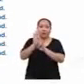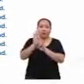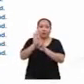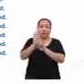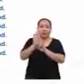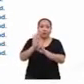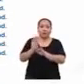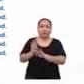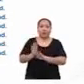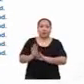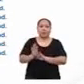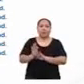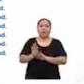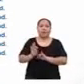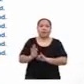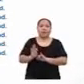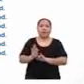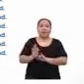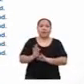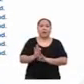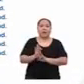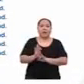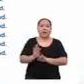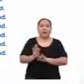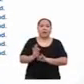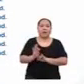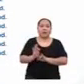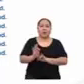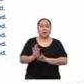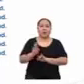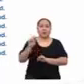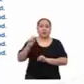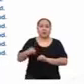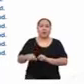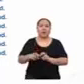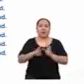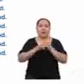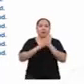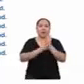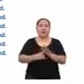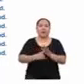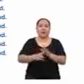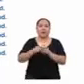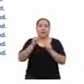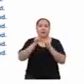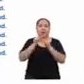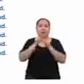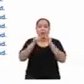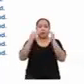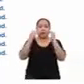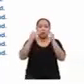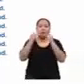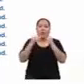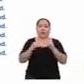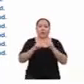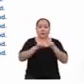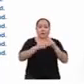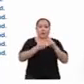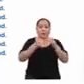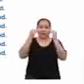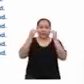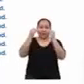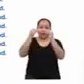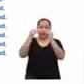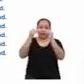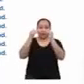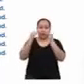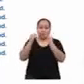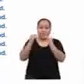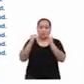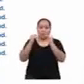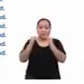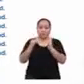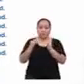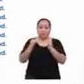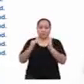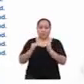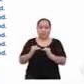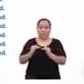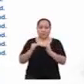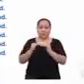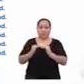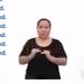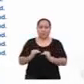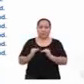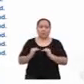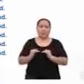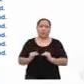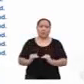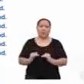i. Este representa el número de la fila, empezando desde la primera, que va de arriba hasta la de abajo,